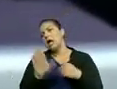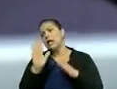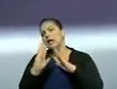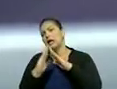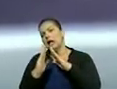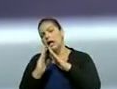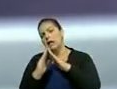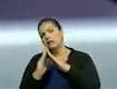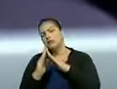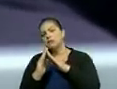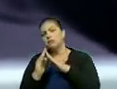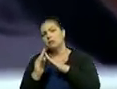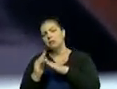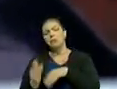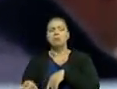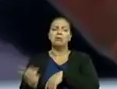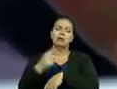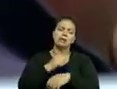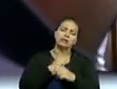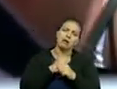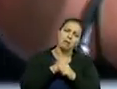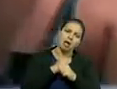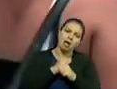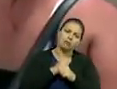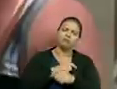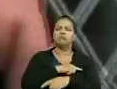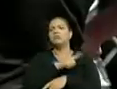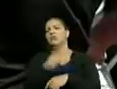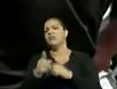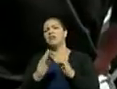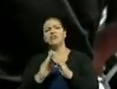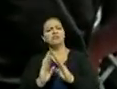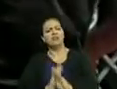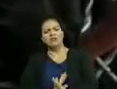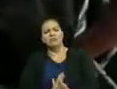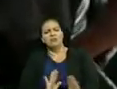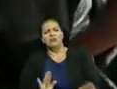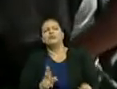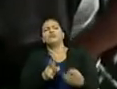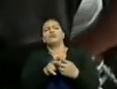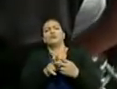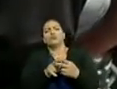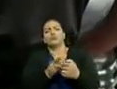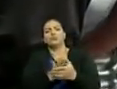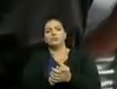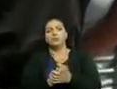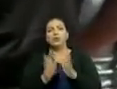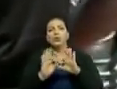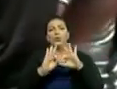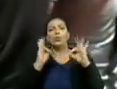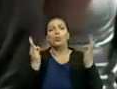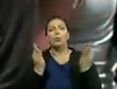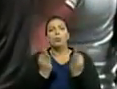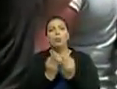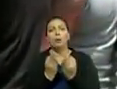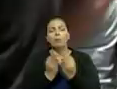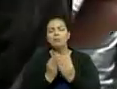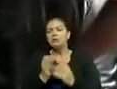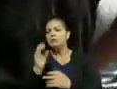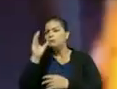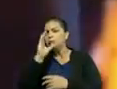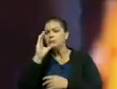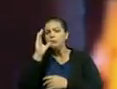información adicional sobre el occiso, cuyos familiares no descansarán, dicen, hasta dar con los